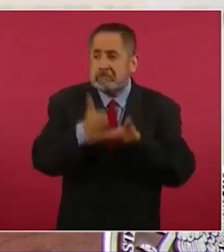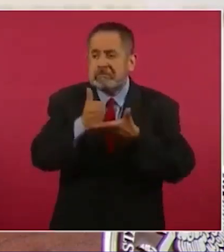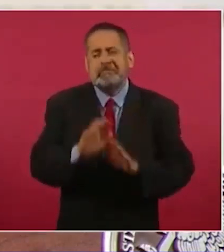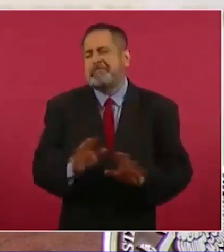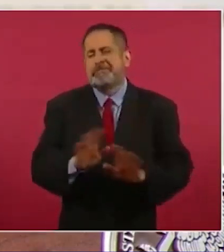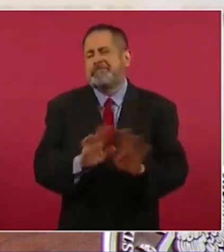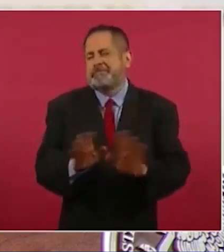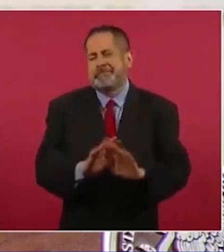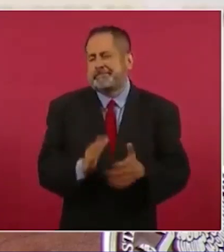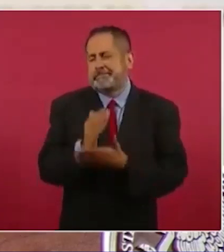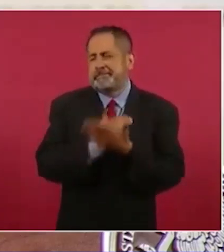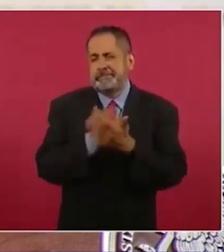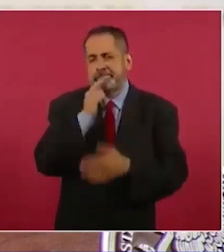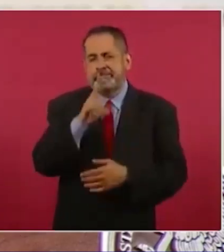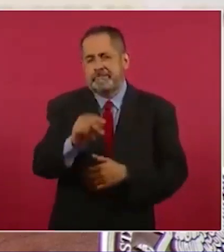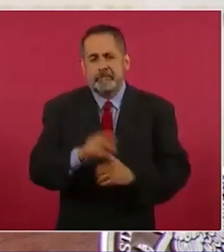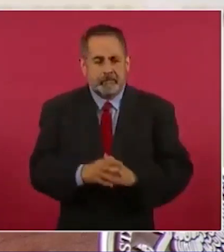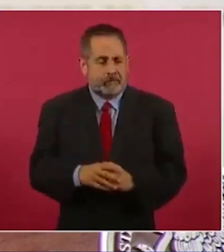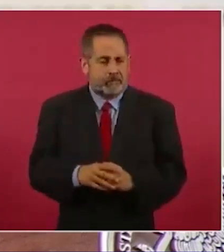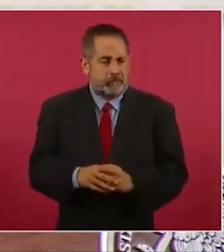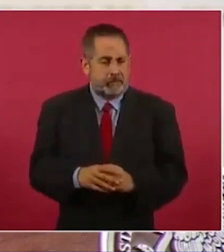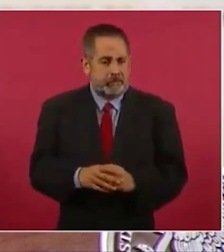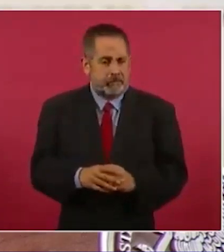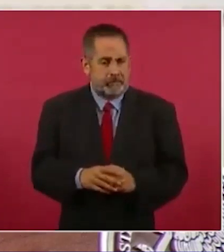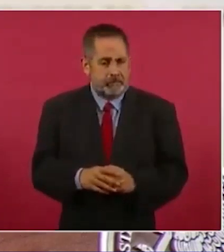No ayuda. Hay que